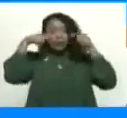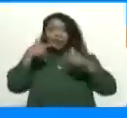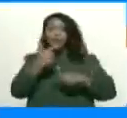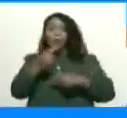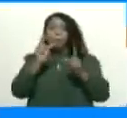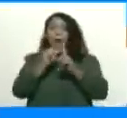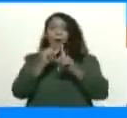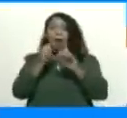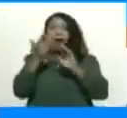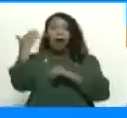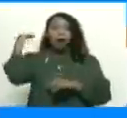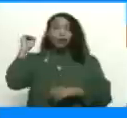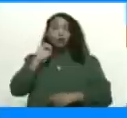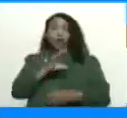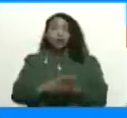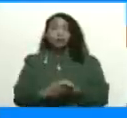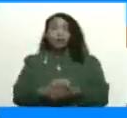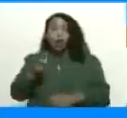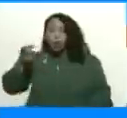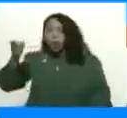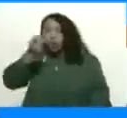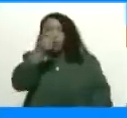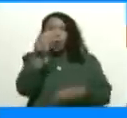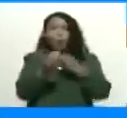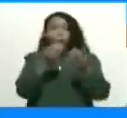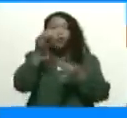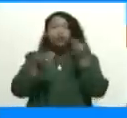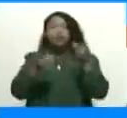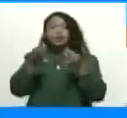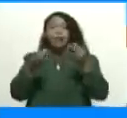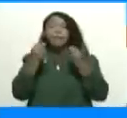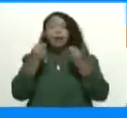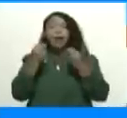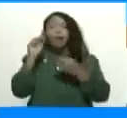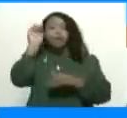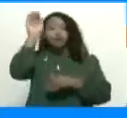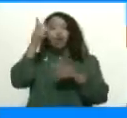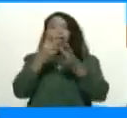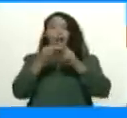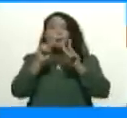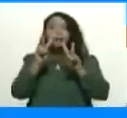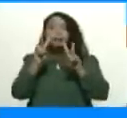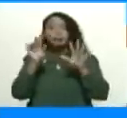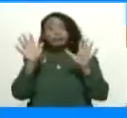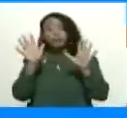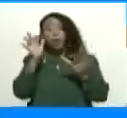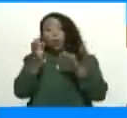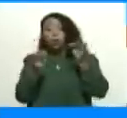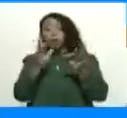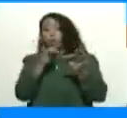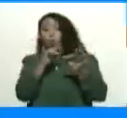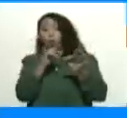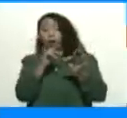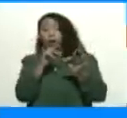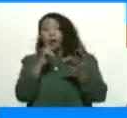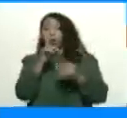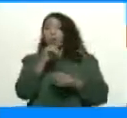dijo, busquemos la justicia para que haya paz. Mientras no haya justicia, no habrá